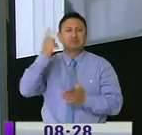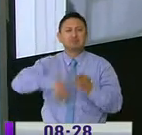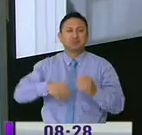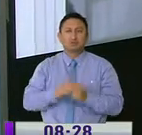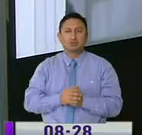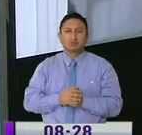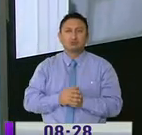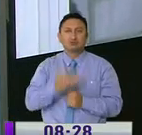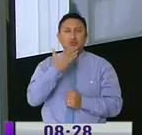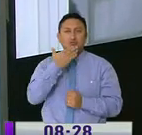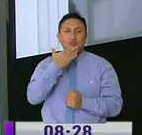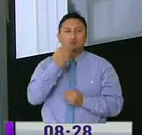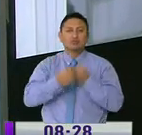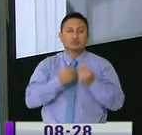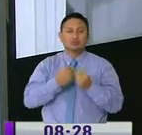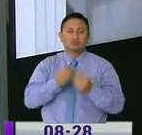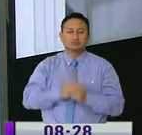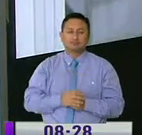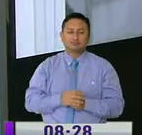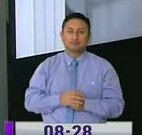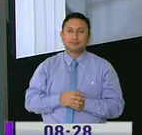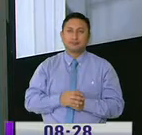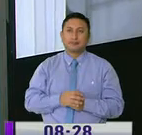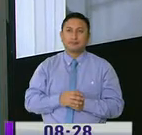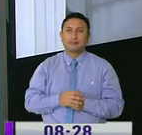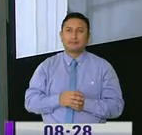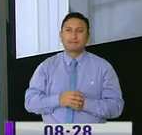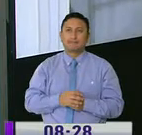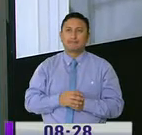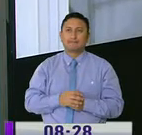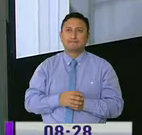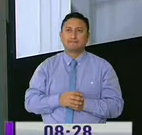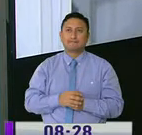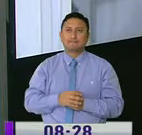y cómo y qué tienen que hacer los vecinos. Adelante.